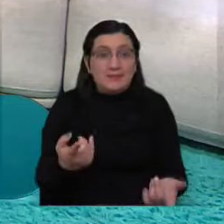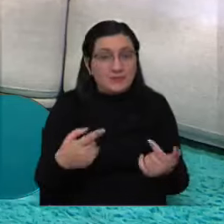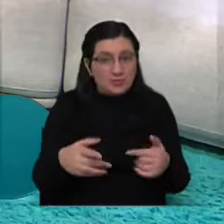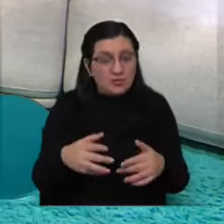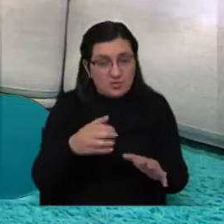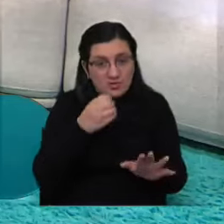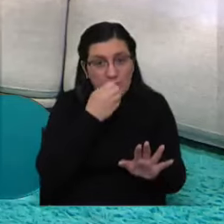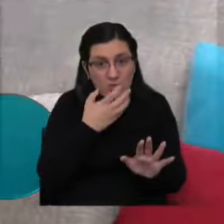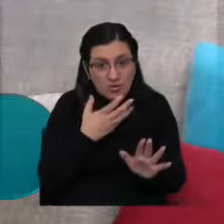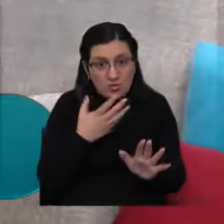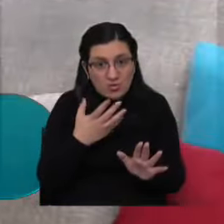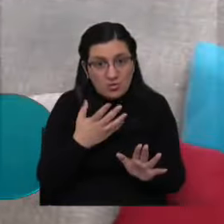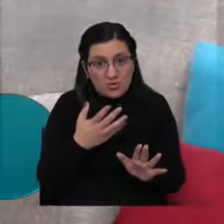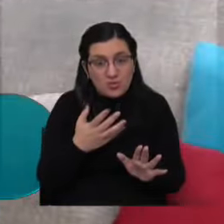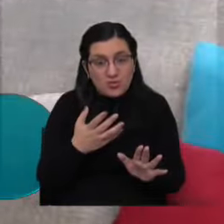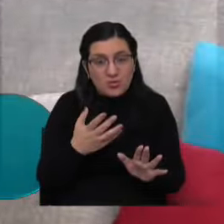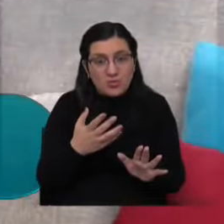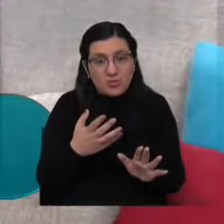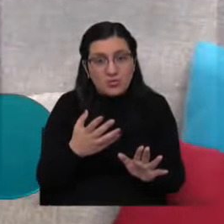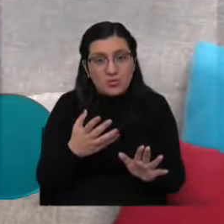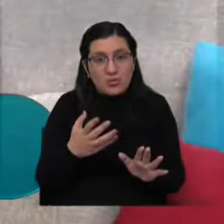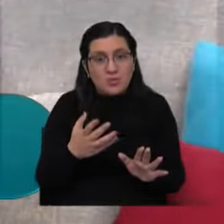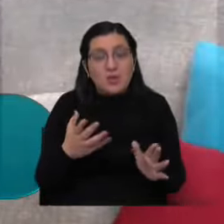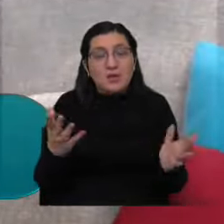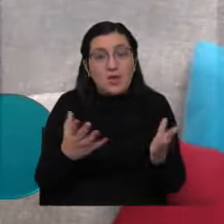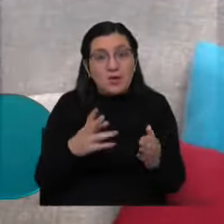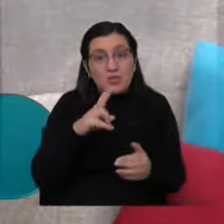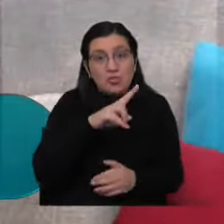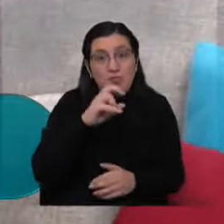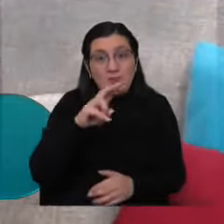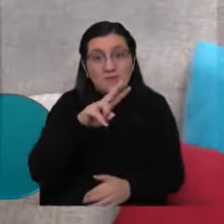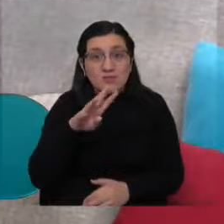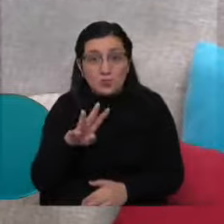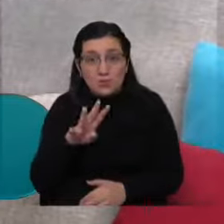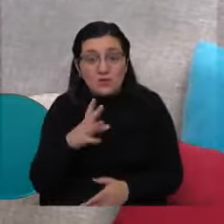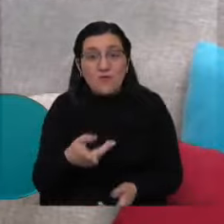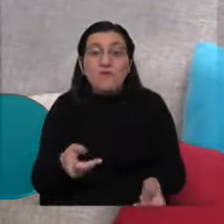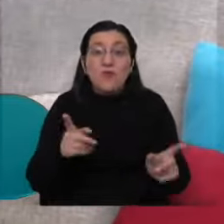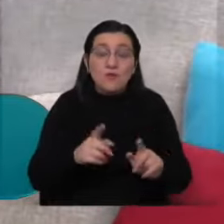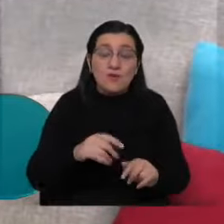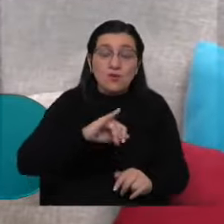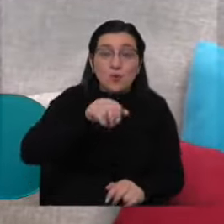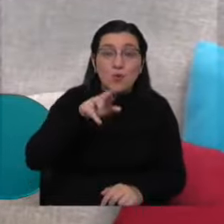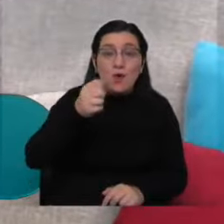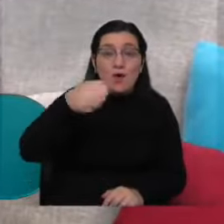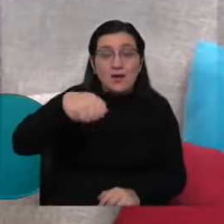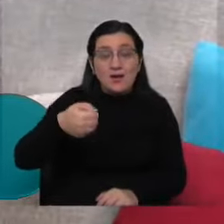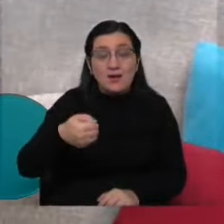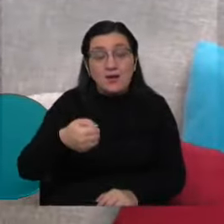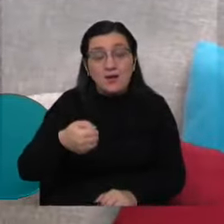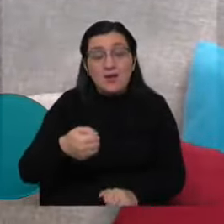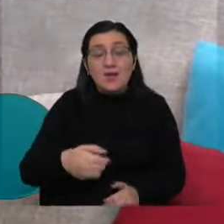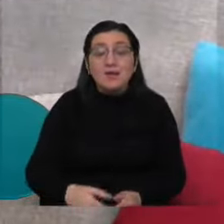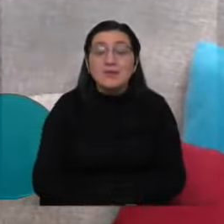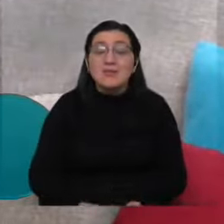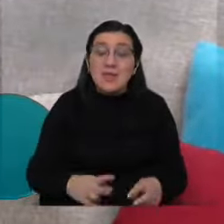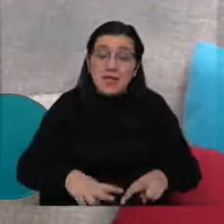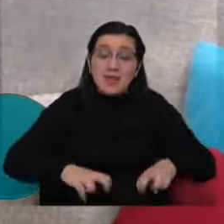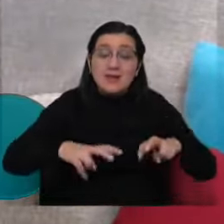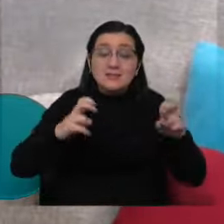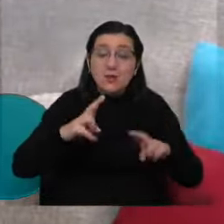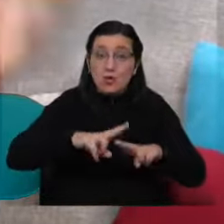un tiempo incluso de la influencia de esa generación ya estamos en 24 bueno volver sobre Juana con los ojos no estos últimos ojos de los últimos 30 40